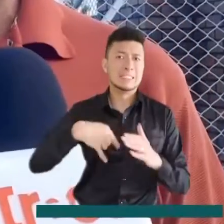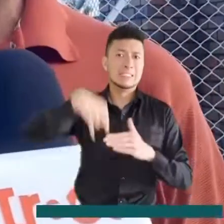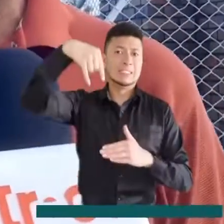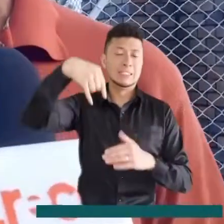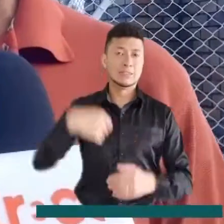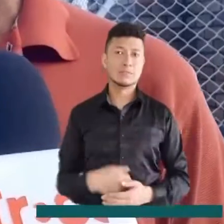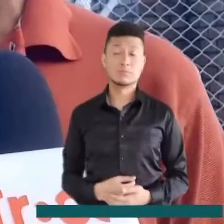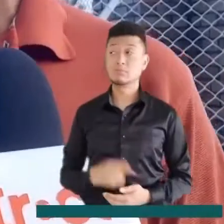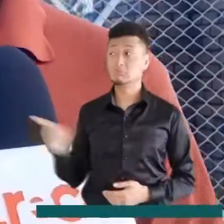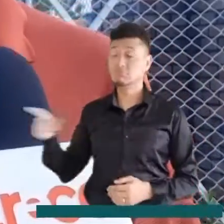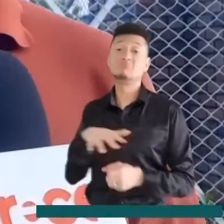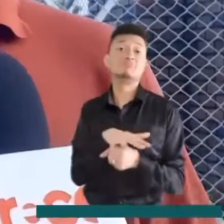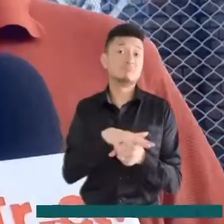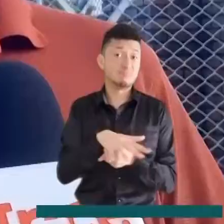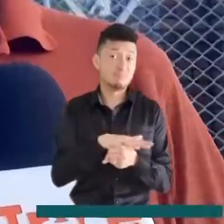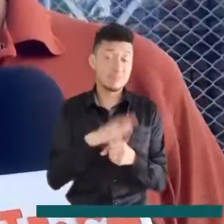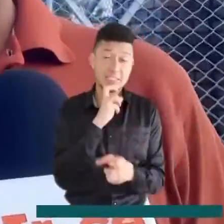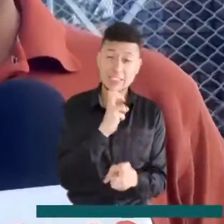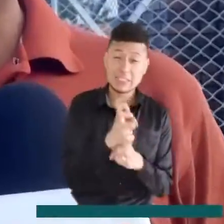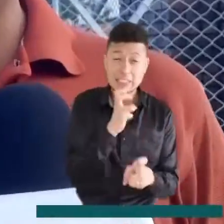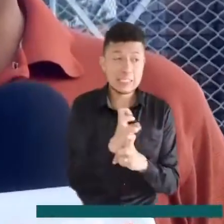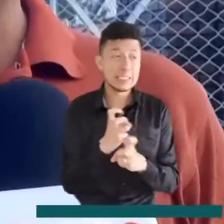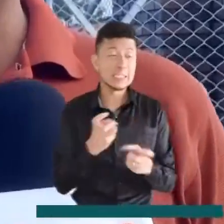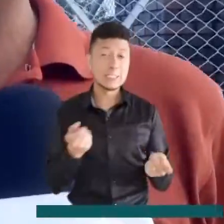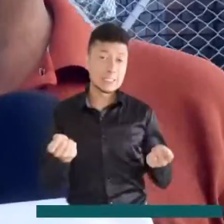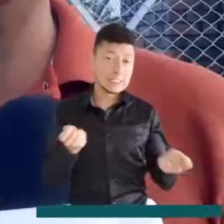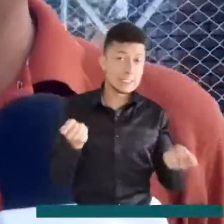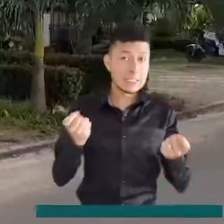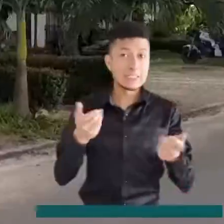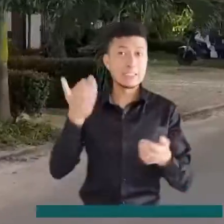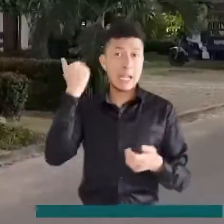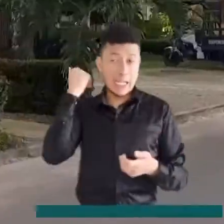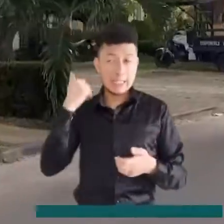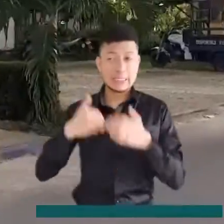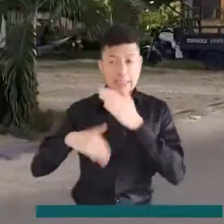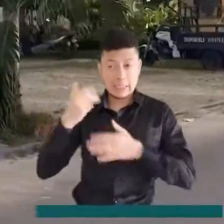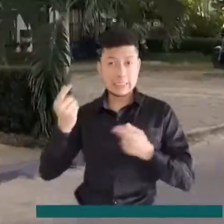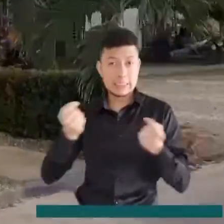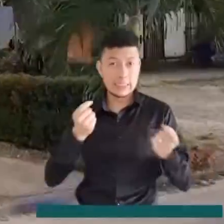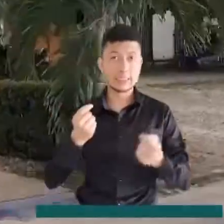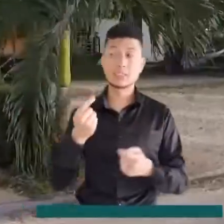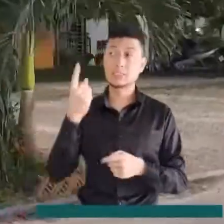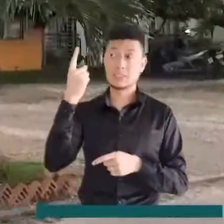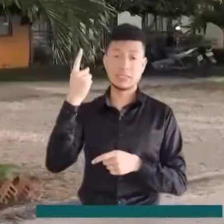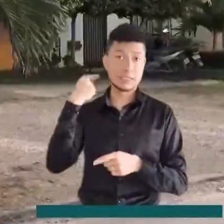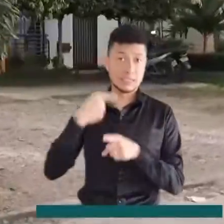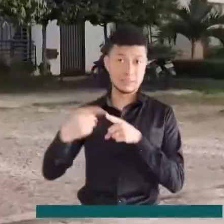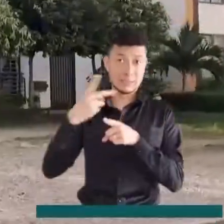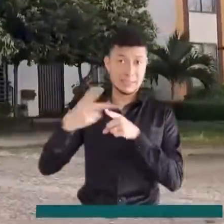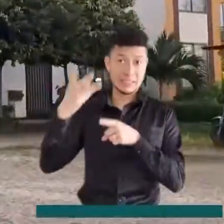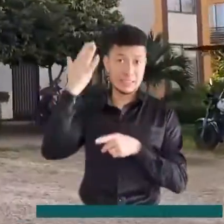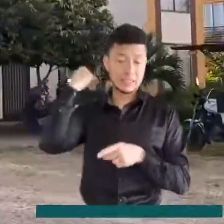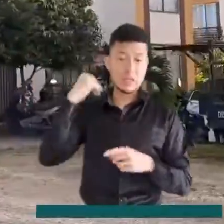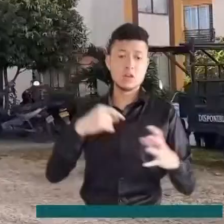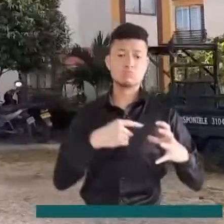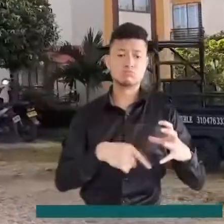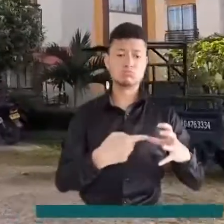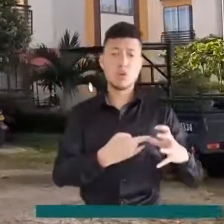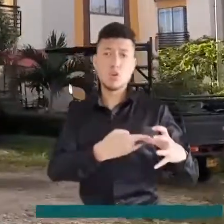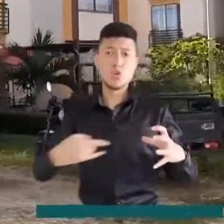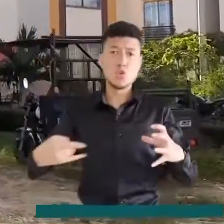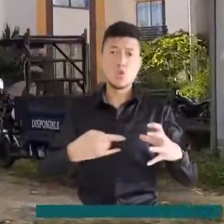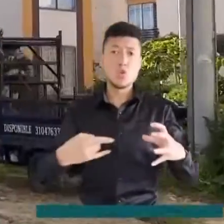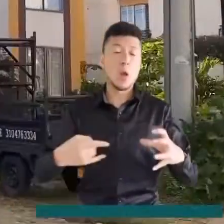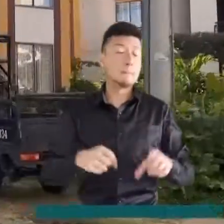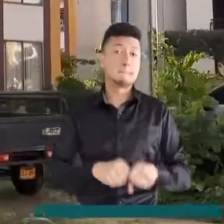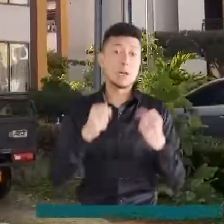crisis que se ha estado sorteando desde el comienzo aquí. Pues hace un par de semanas tuvimos la infortunia de que definitivamente se